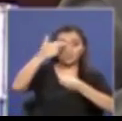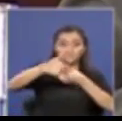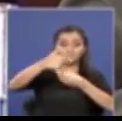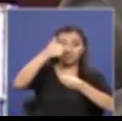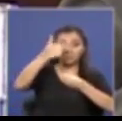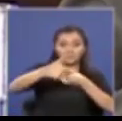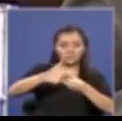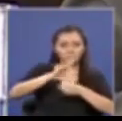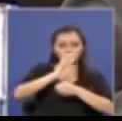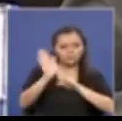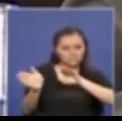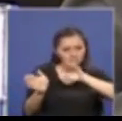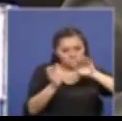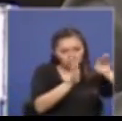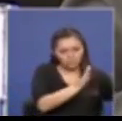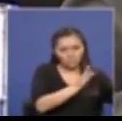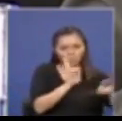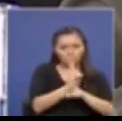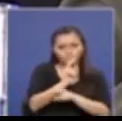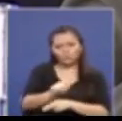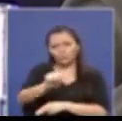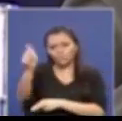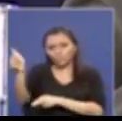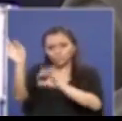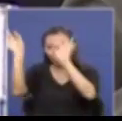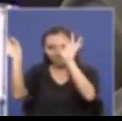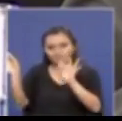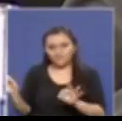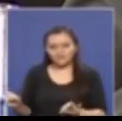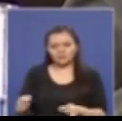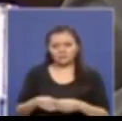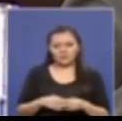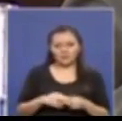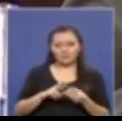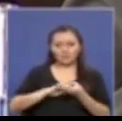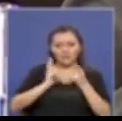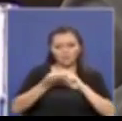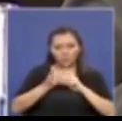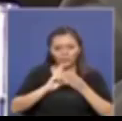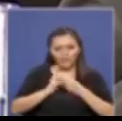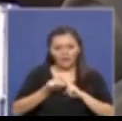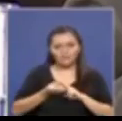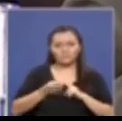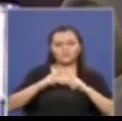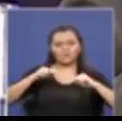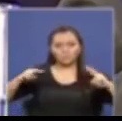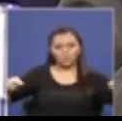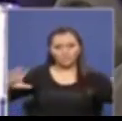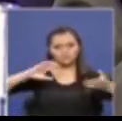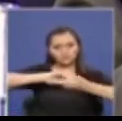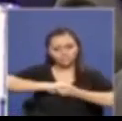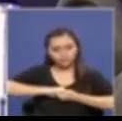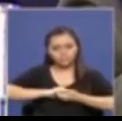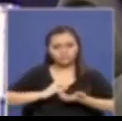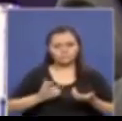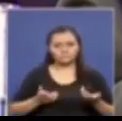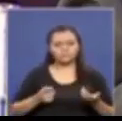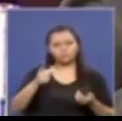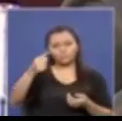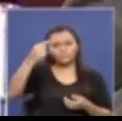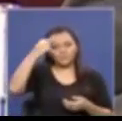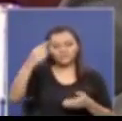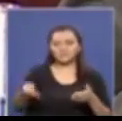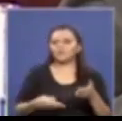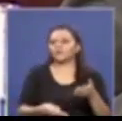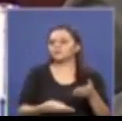de origen fósil, tremendamente contaminantes, a energía eléctrica, renovable, amigable con el medio ambiente. Imagínense